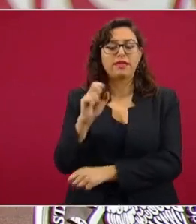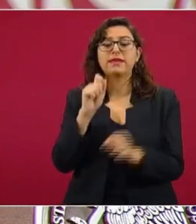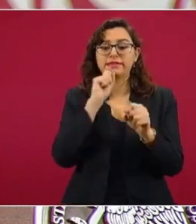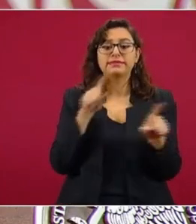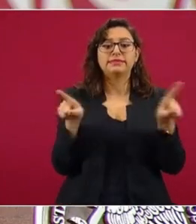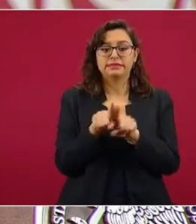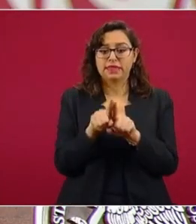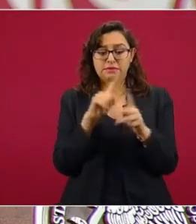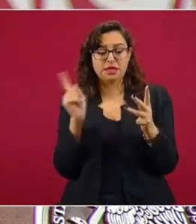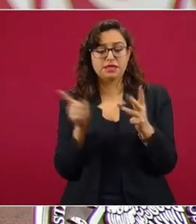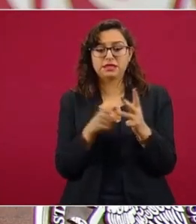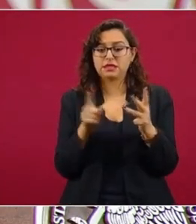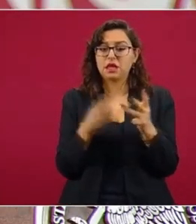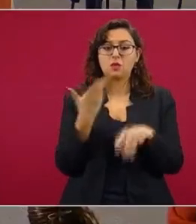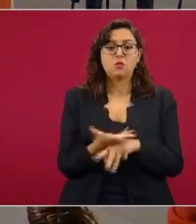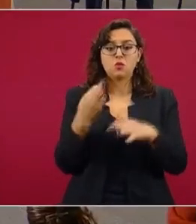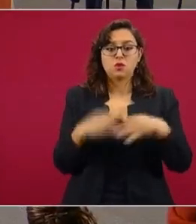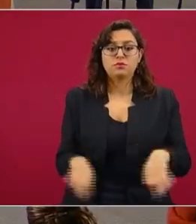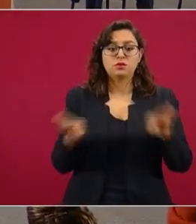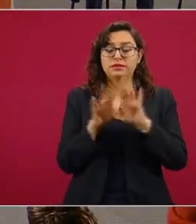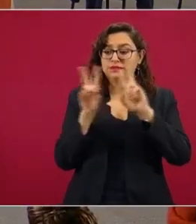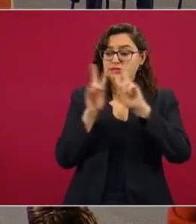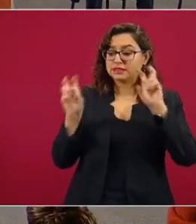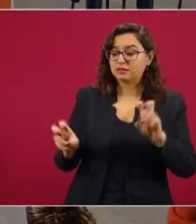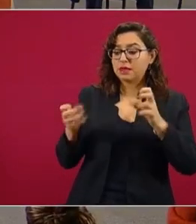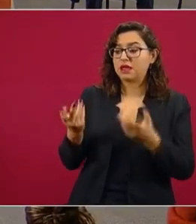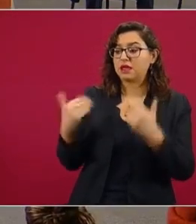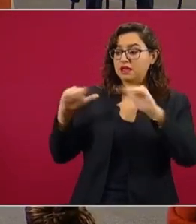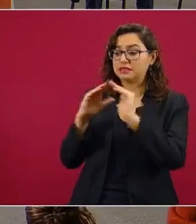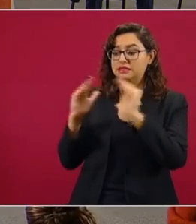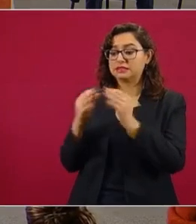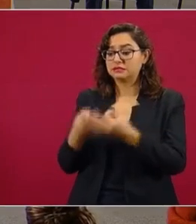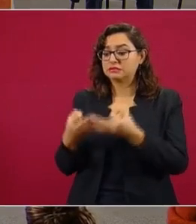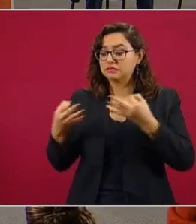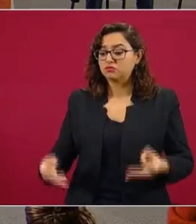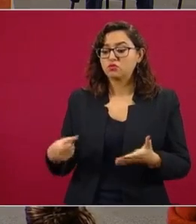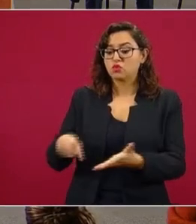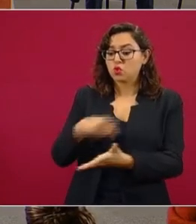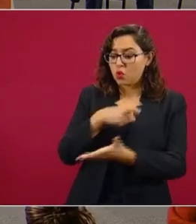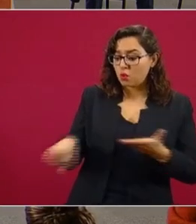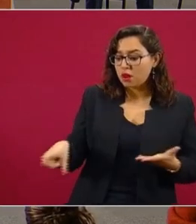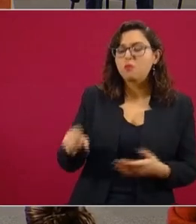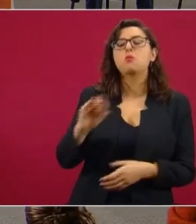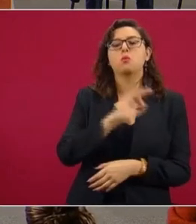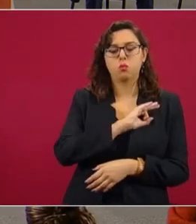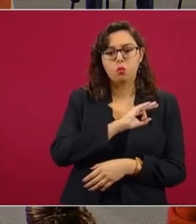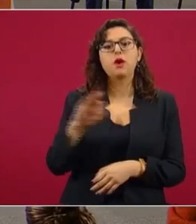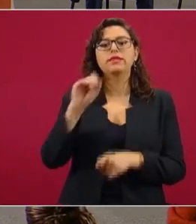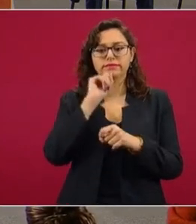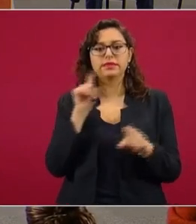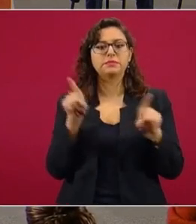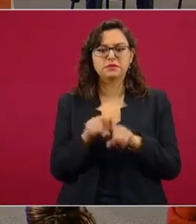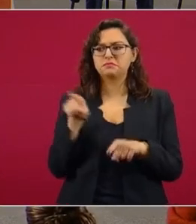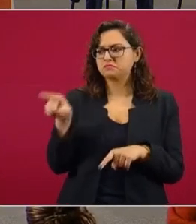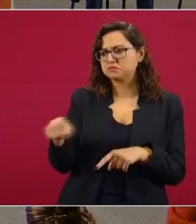fundamental y como una precondición de la vivienda el suelo. Y el suelo ahora se puede adquirir también a través del crédito Infonavit, para que el